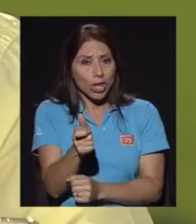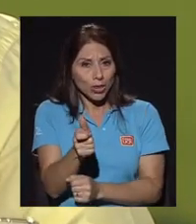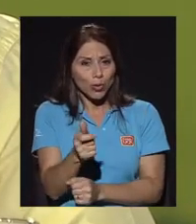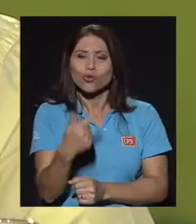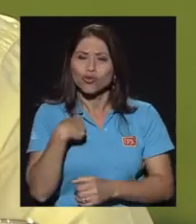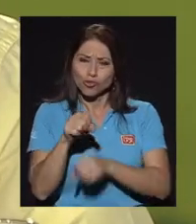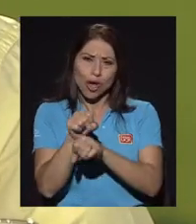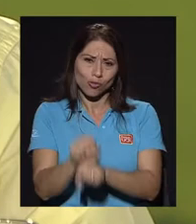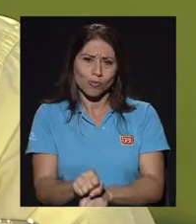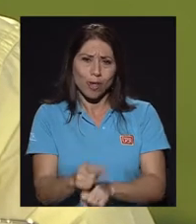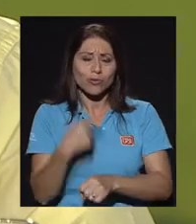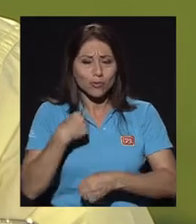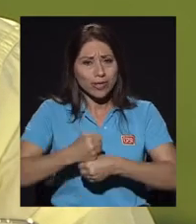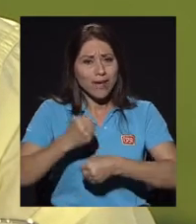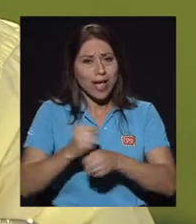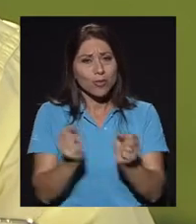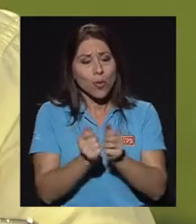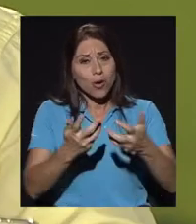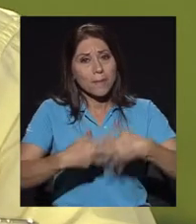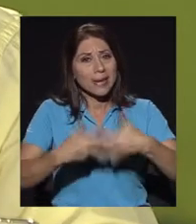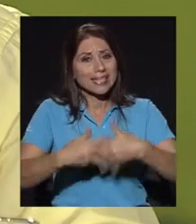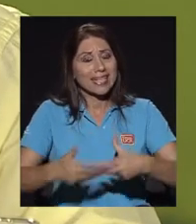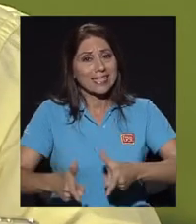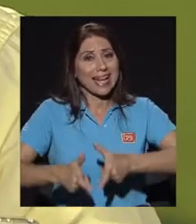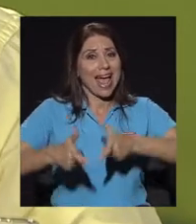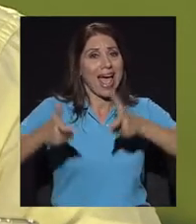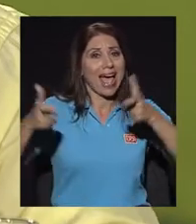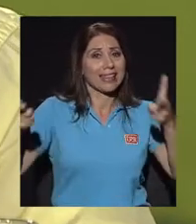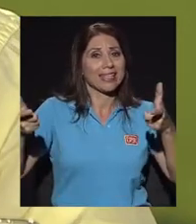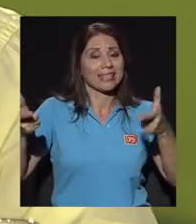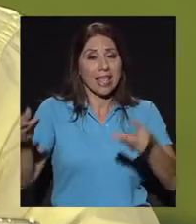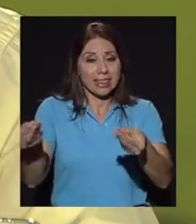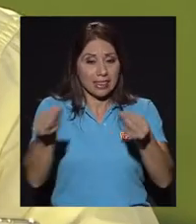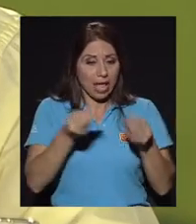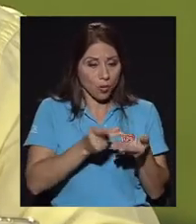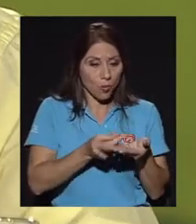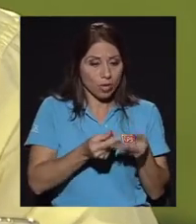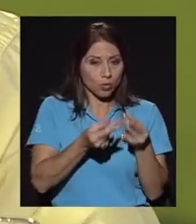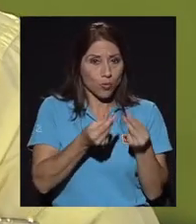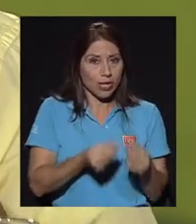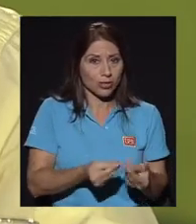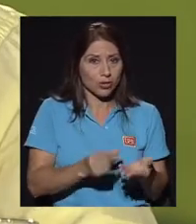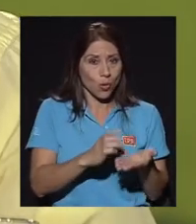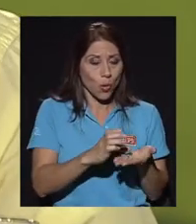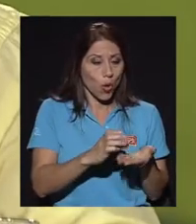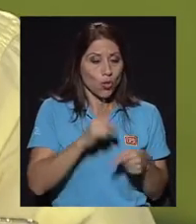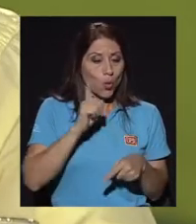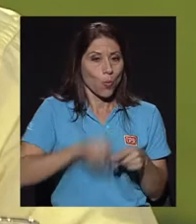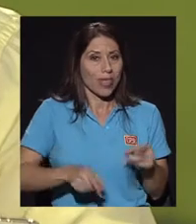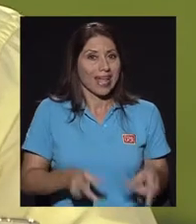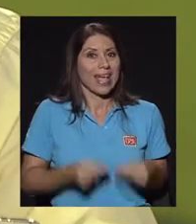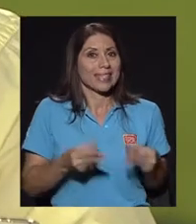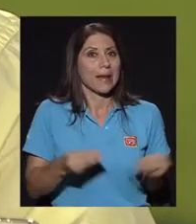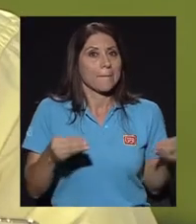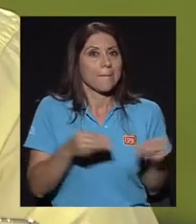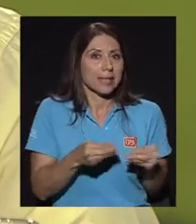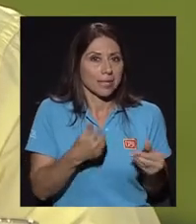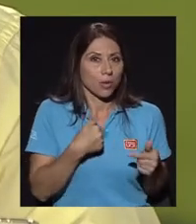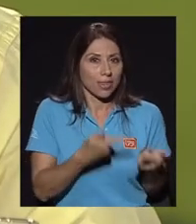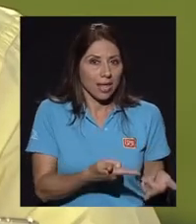he trabajado con empresas grandes donde le dan un presupuesto y usted no puede gastar más de lo que tiene, pero sí tiene que hacer más de lo que le